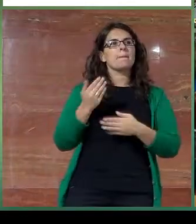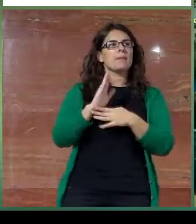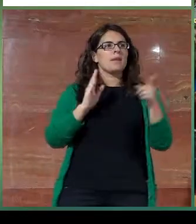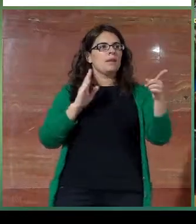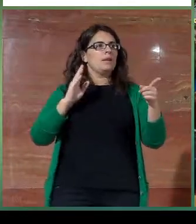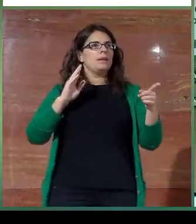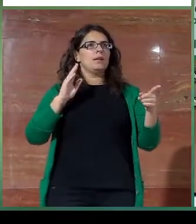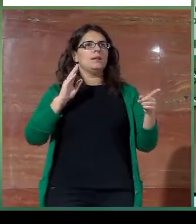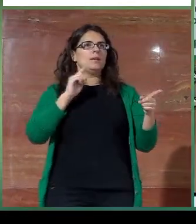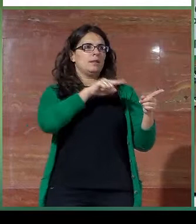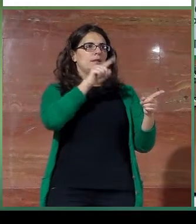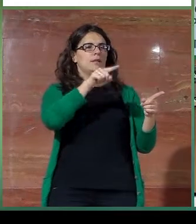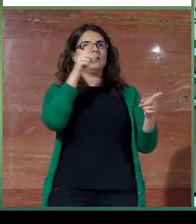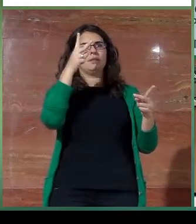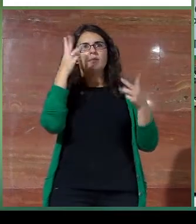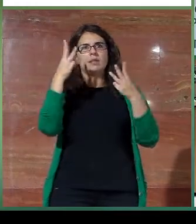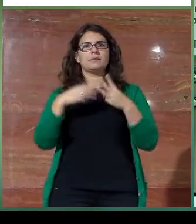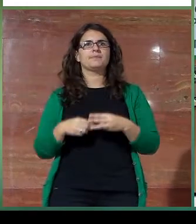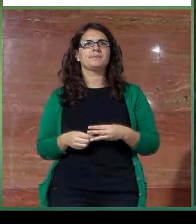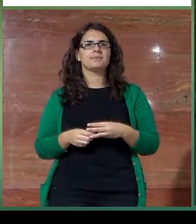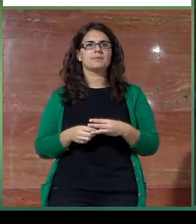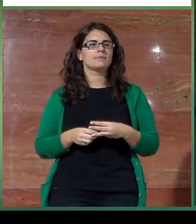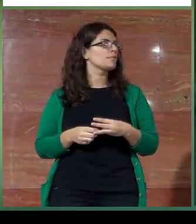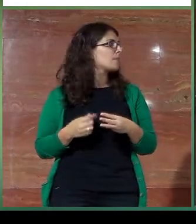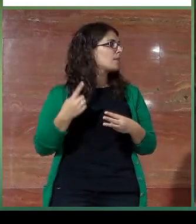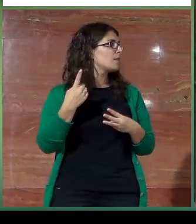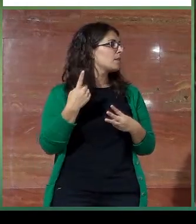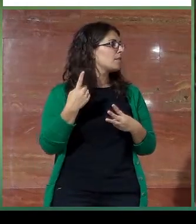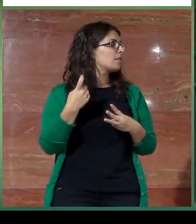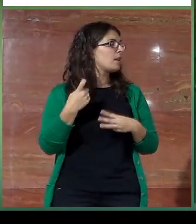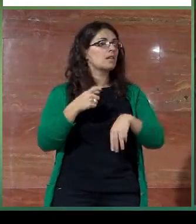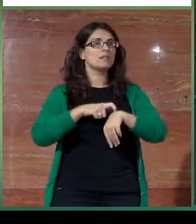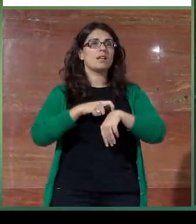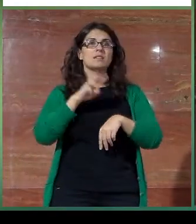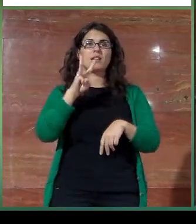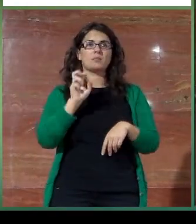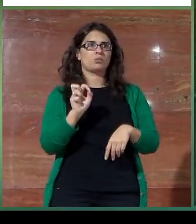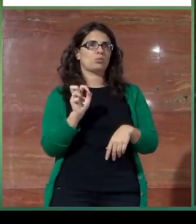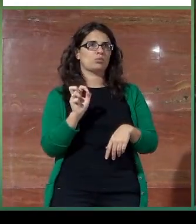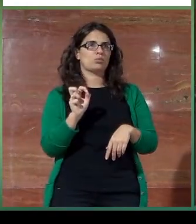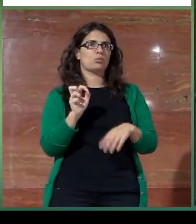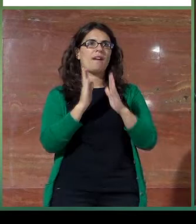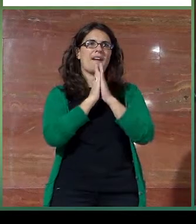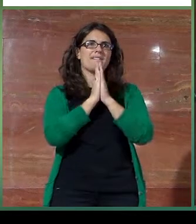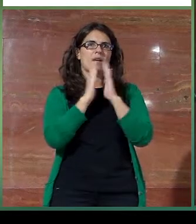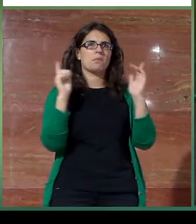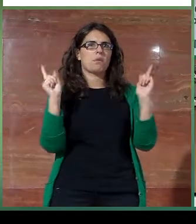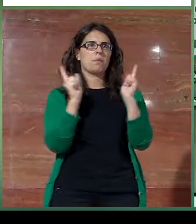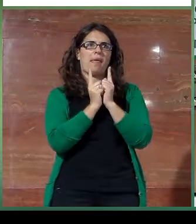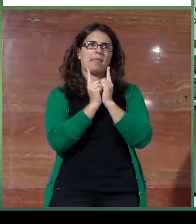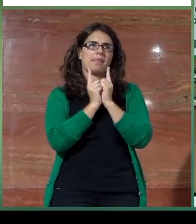aquí pedían el micrófono, allí también, y nos quedan, porque no vamos a pasar el tiempo, 3 minutitos, con lo cual les ruego brevedad en el